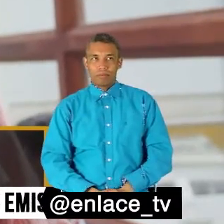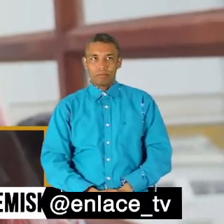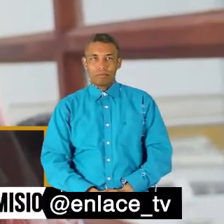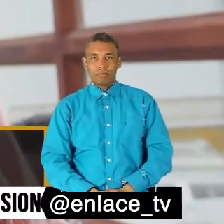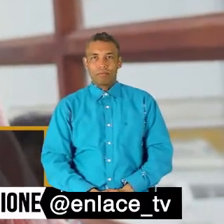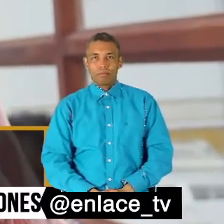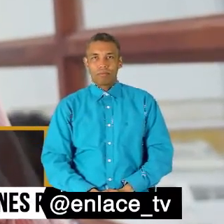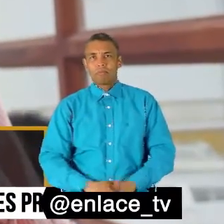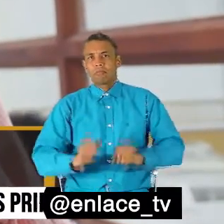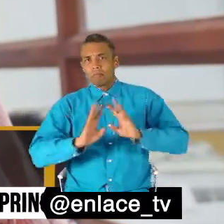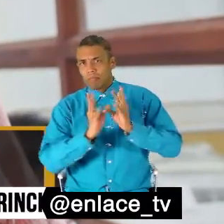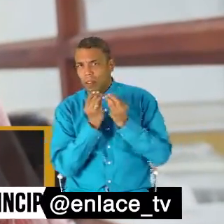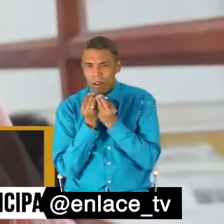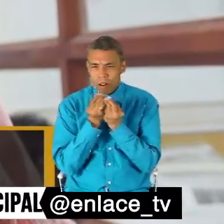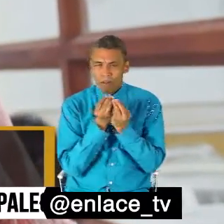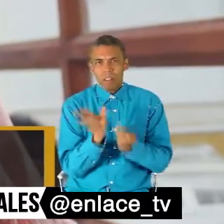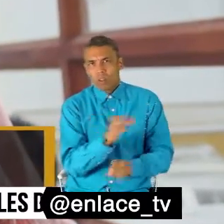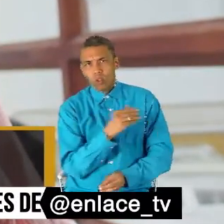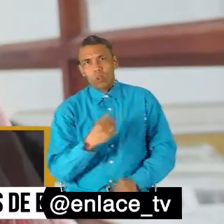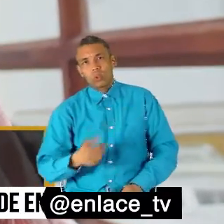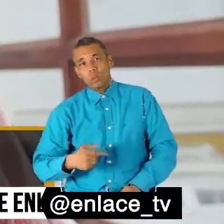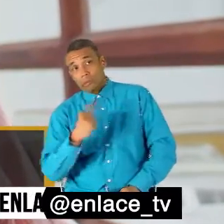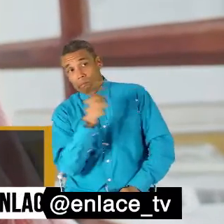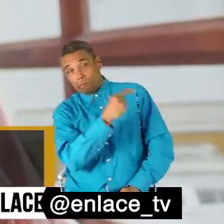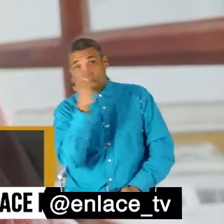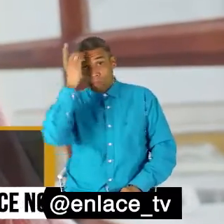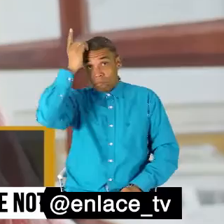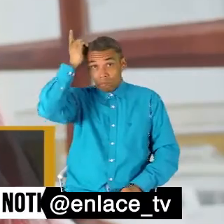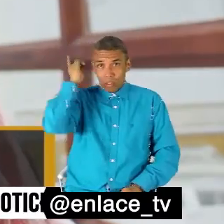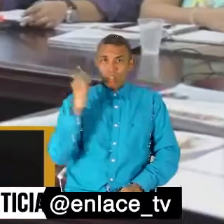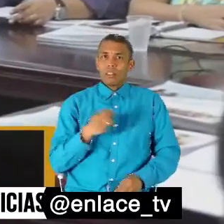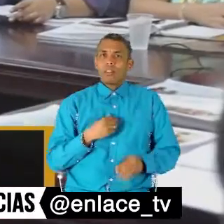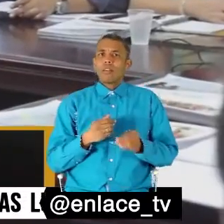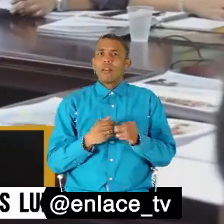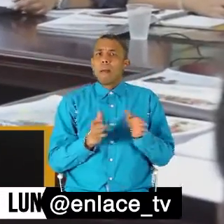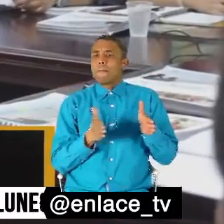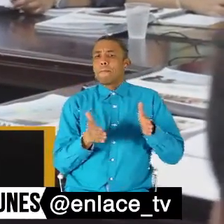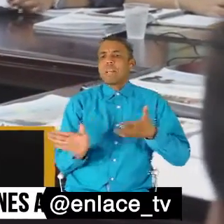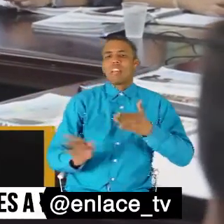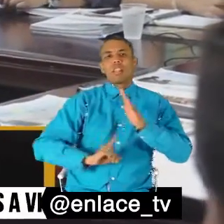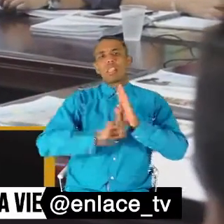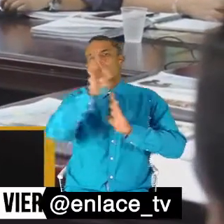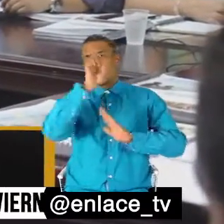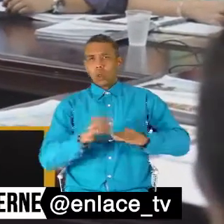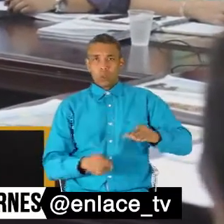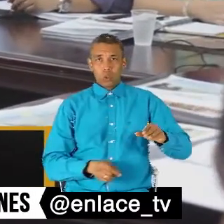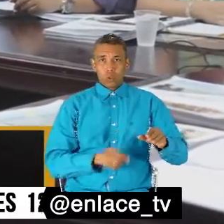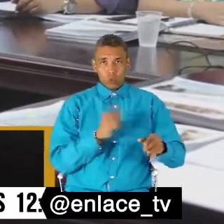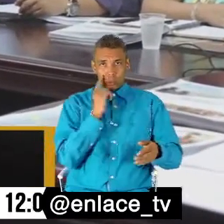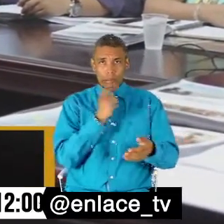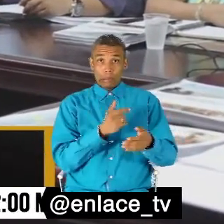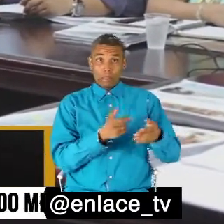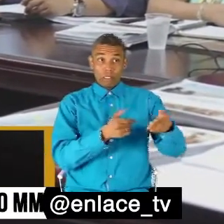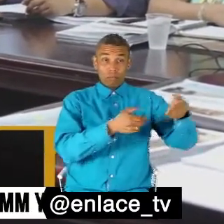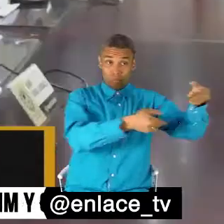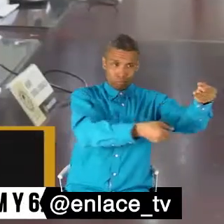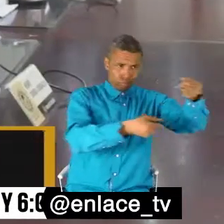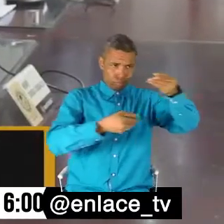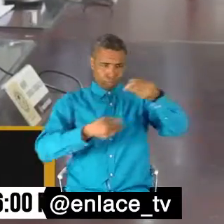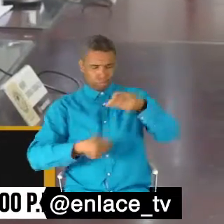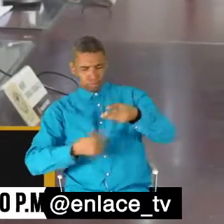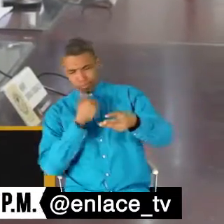de Barranca Bermeja, al señor alcalde, por aterrizar un plan de desarrollo como este plan de desarrollo, que de verdad es un plan